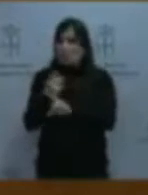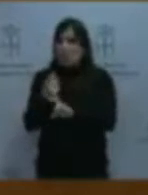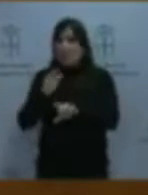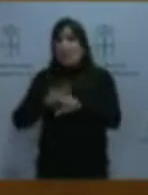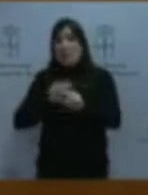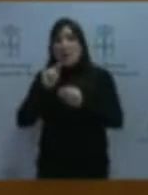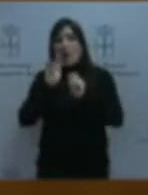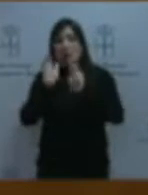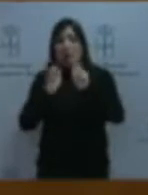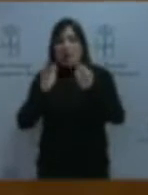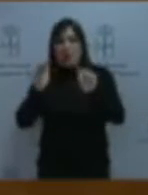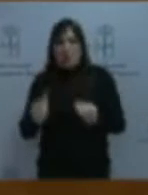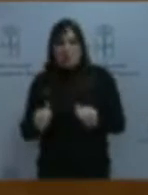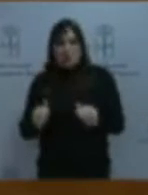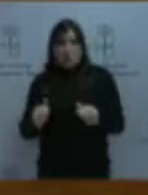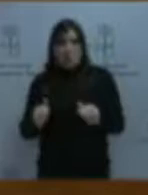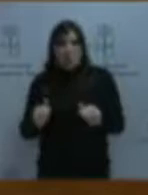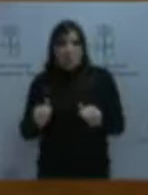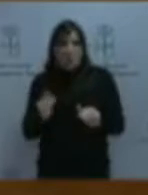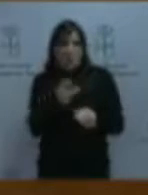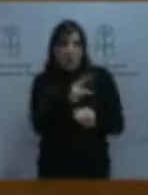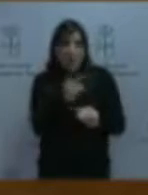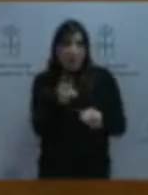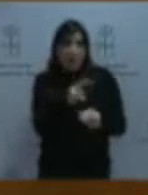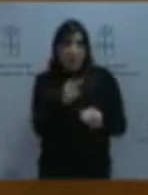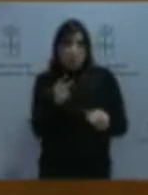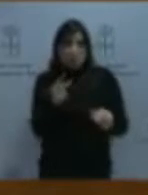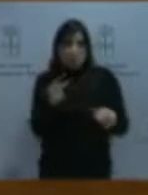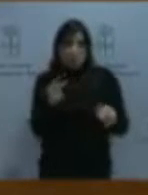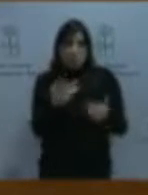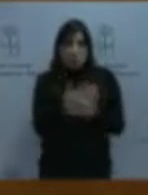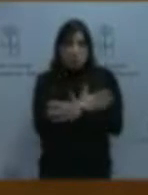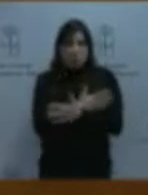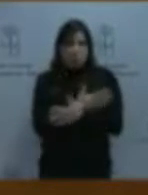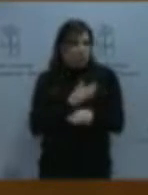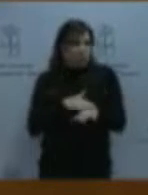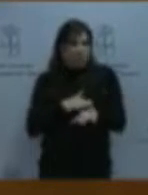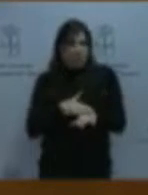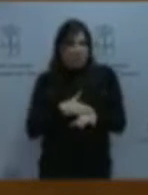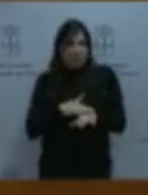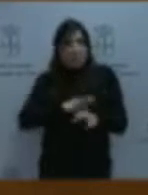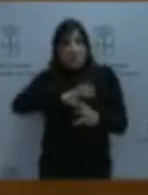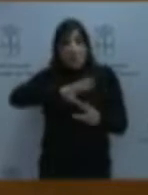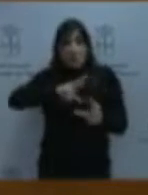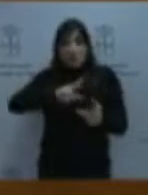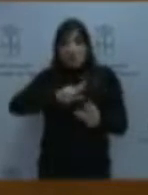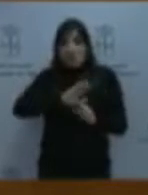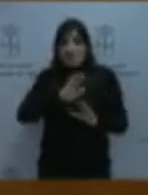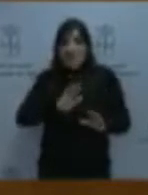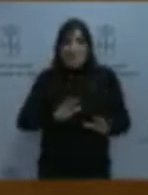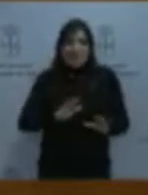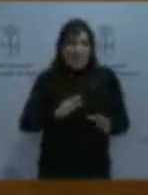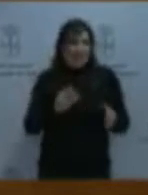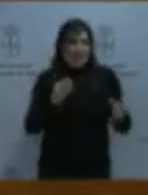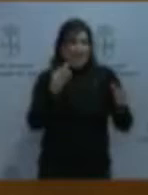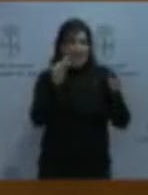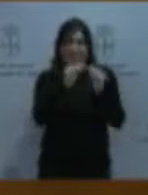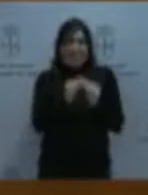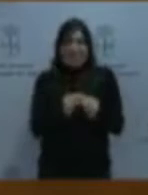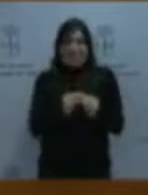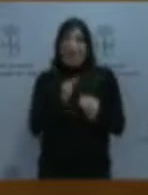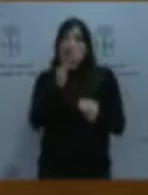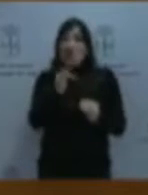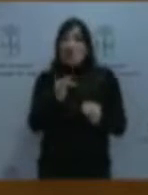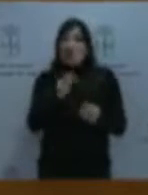la contaminación. Noticias contradictorias más un informe de la Carlos III que ponía de manifiesto